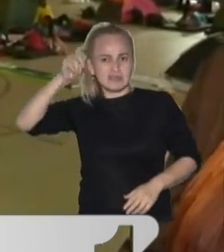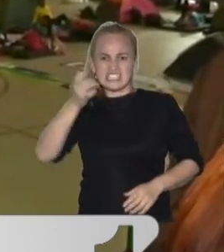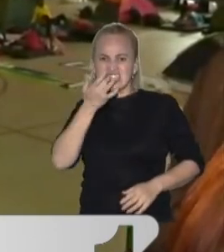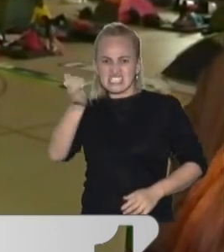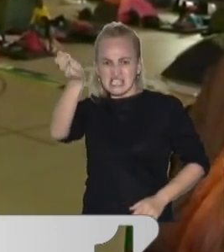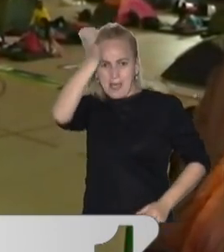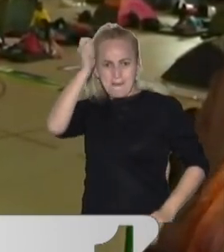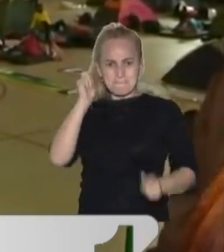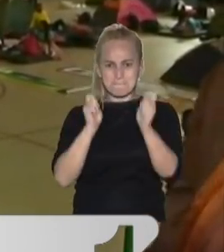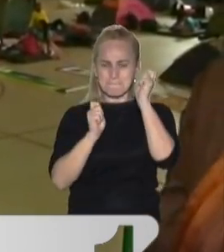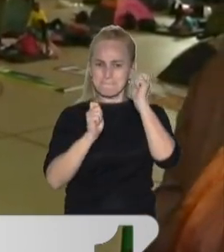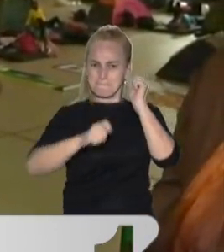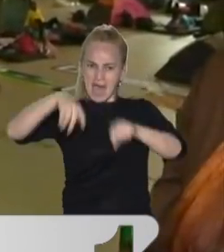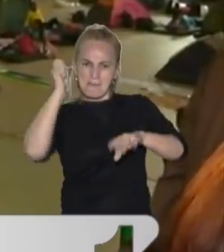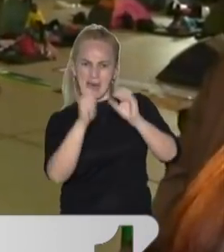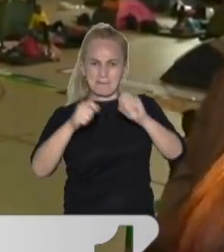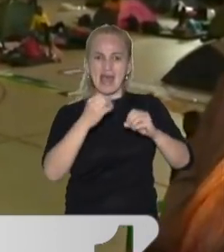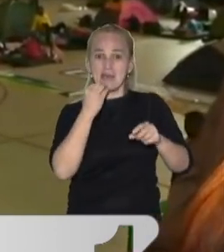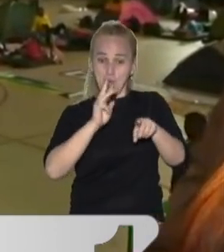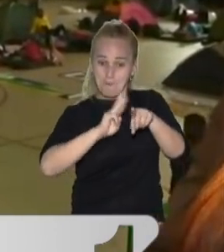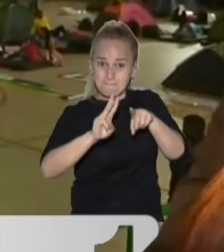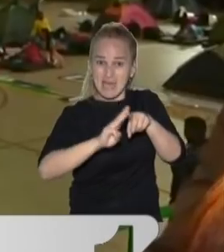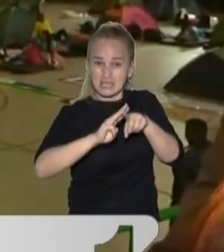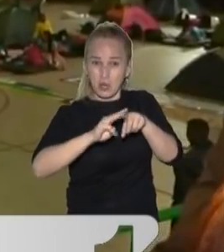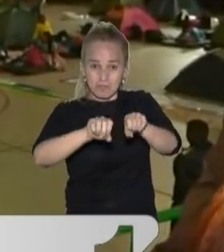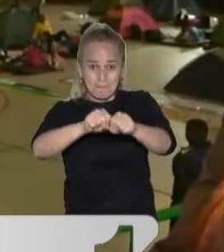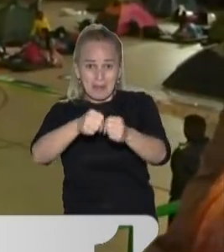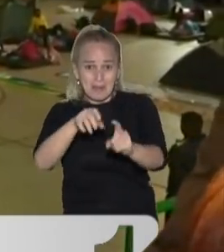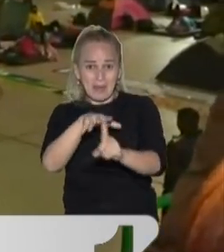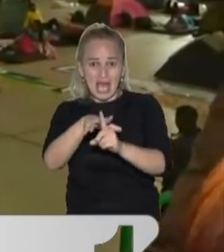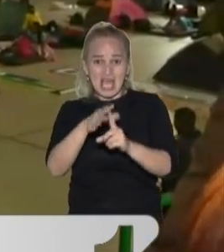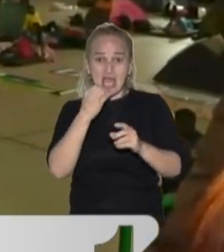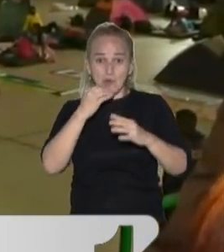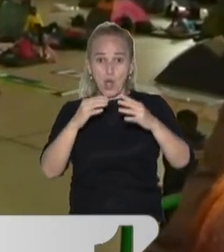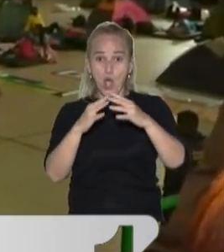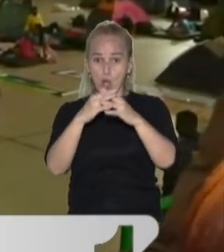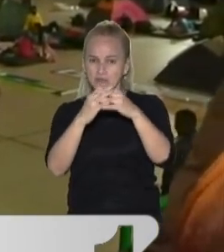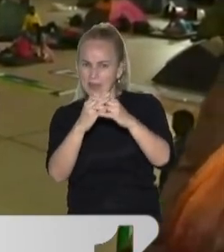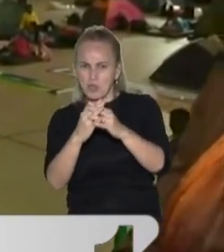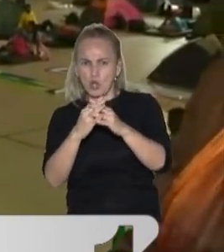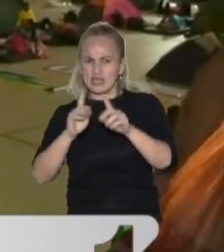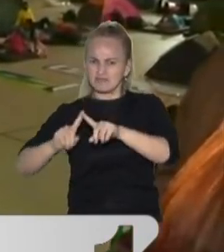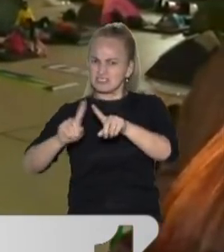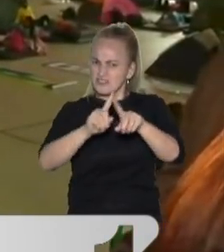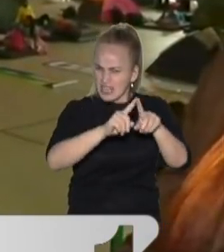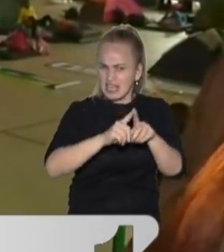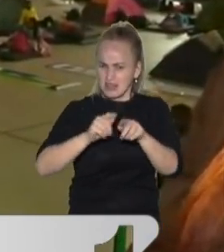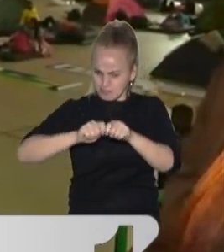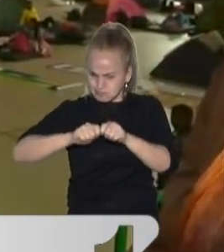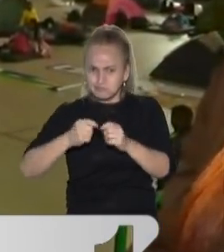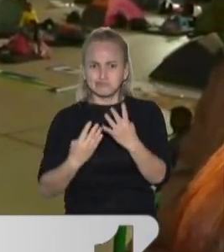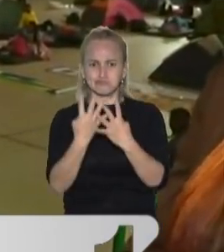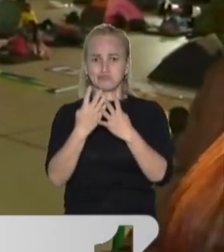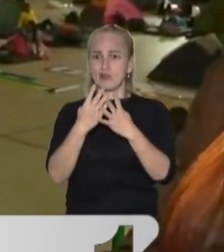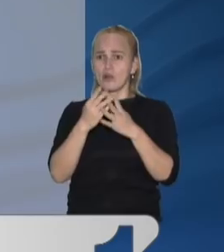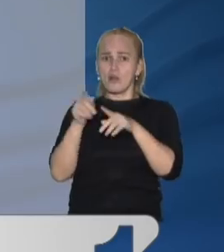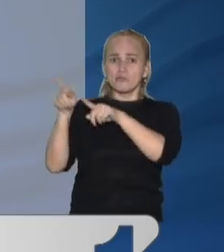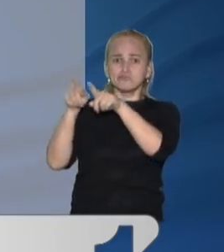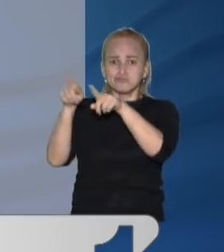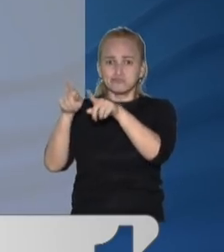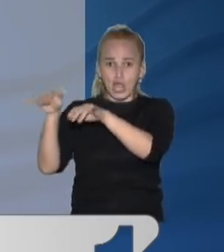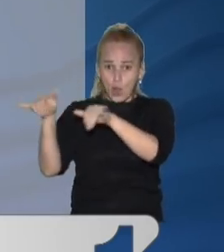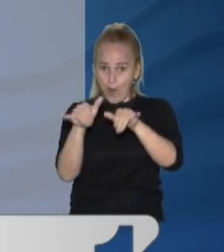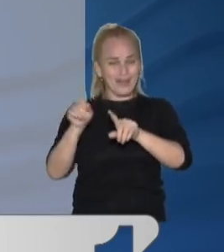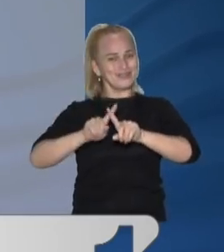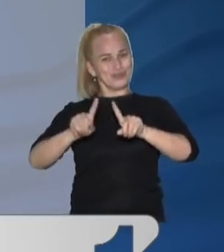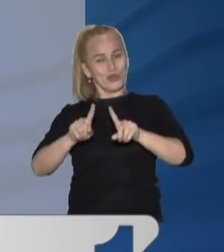apedrear ninguna estación del sistema metro. No venimos a incendiar buses como está pasando en otras ciudades durante este paro